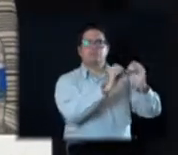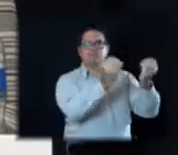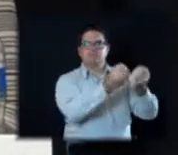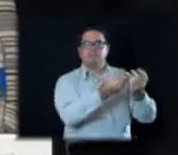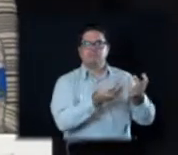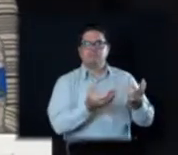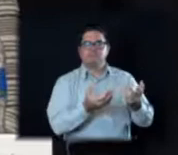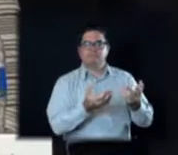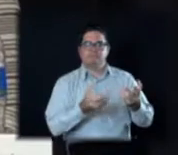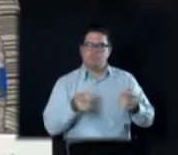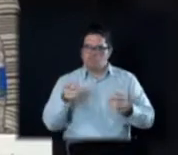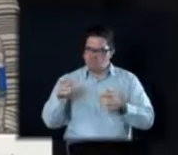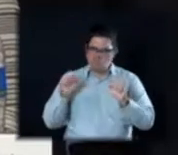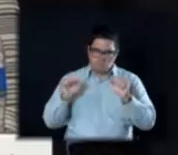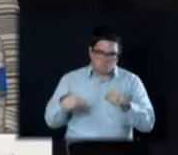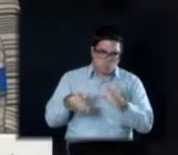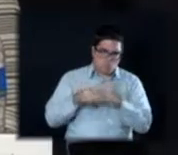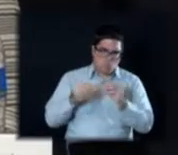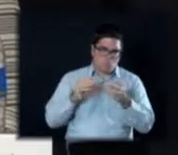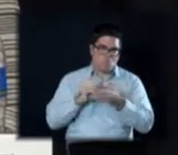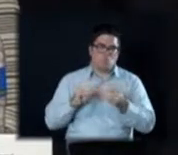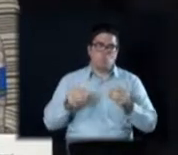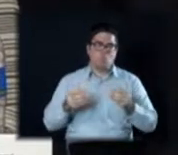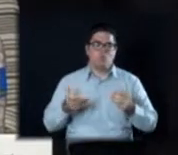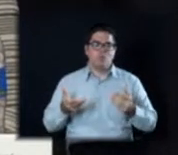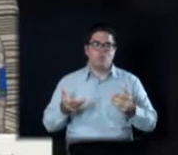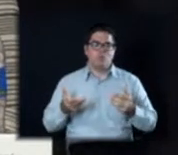sobre qué es lo que ven como uno